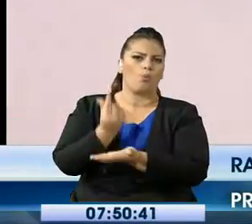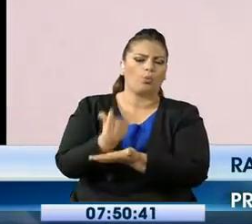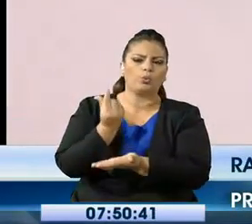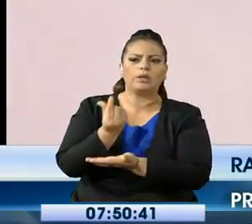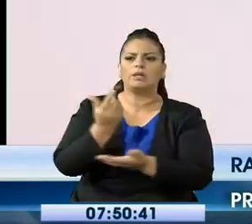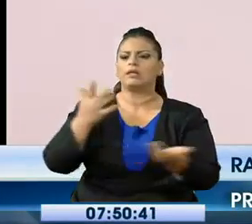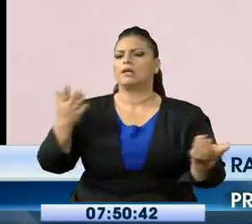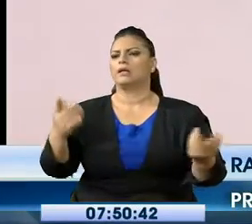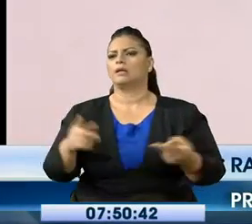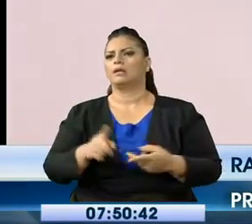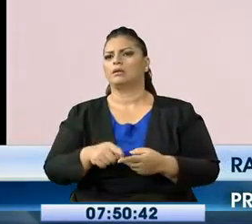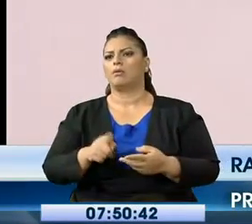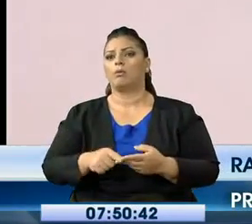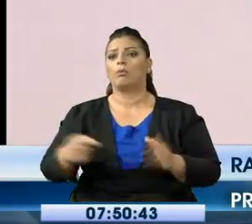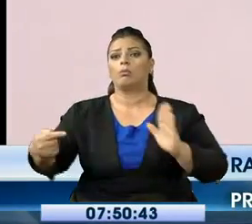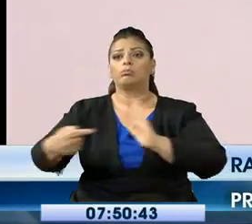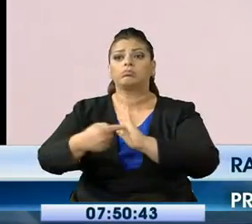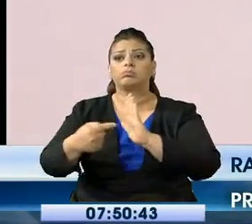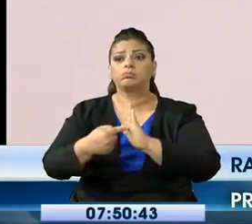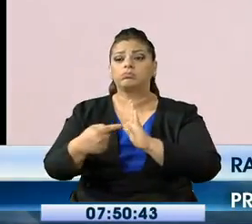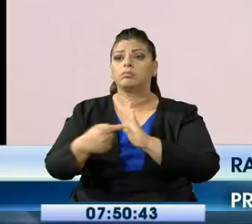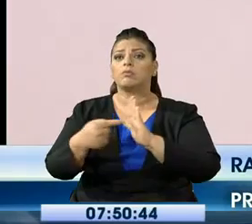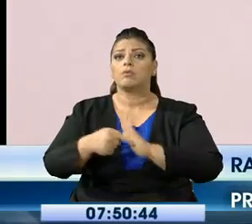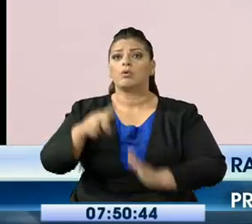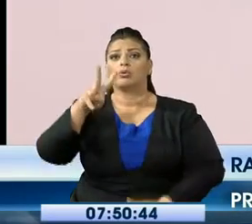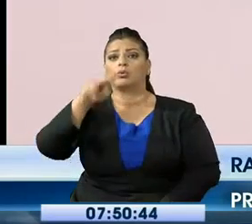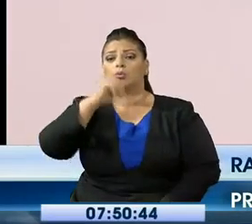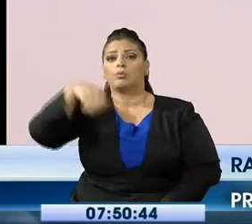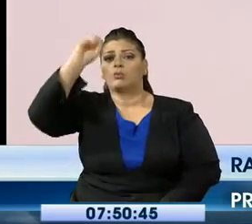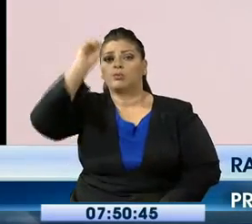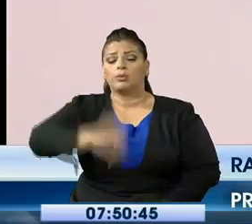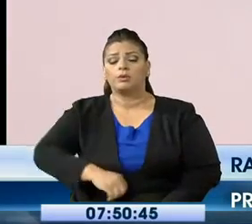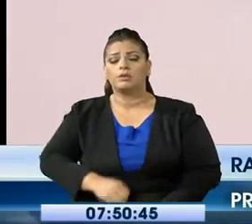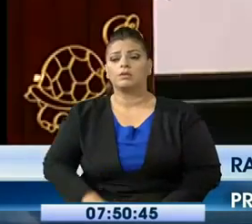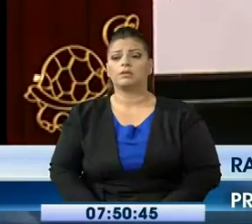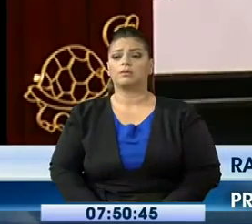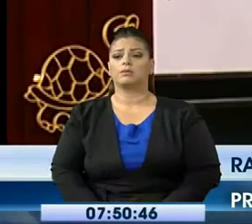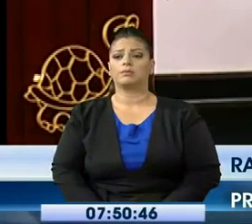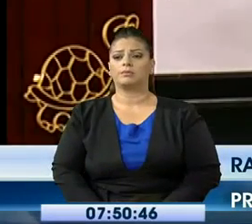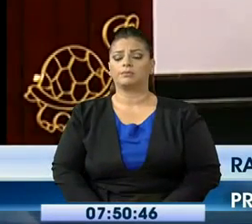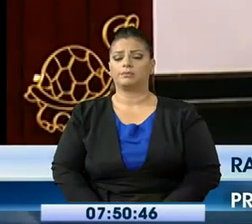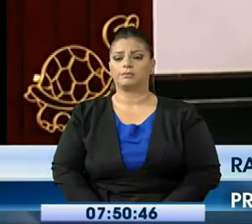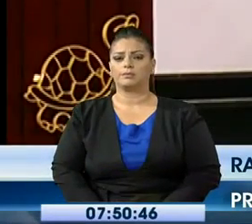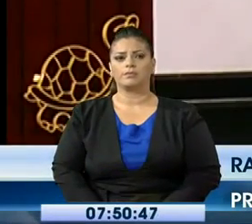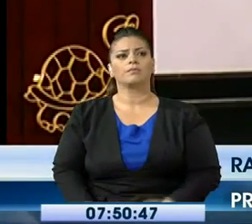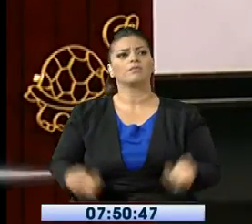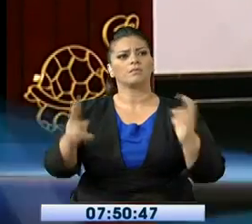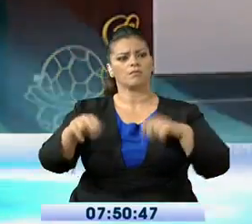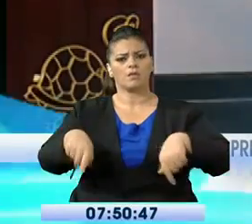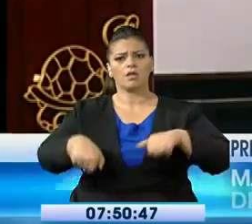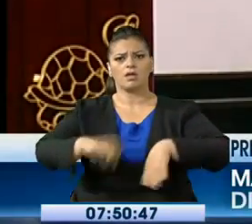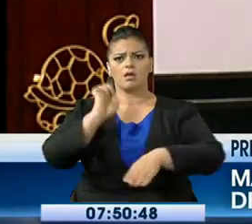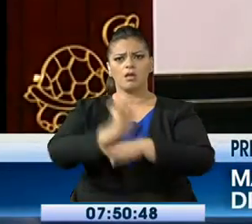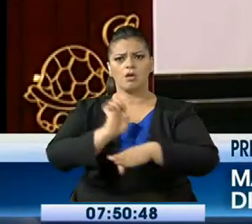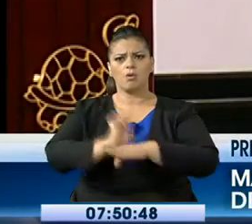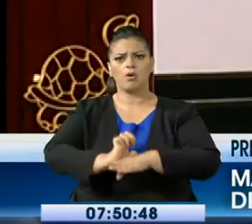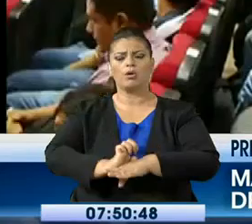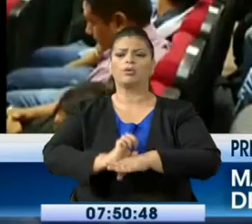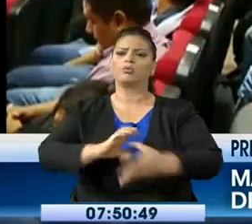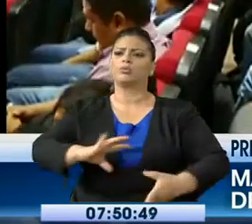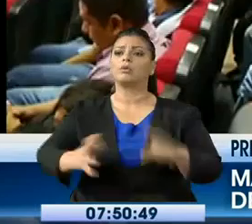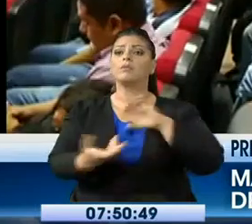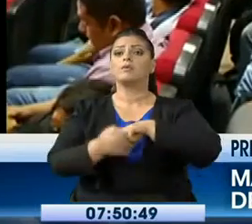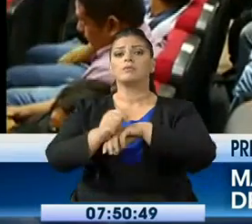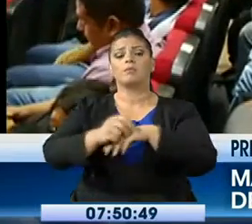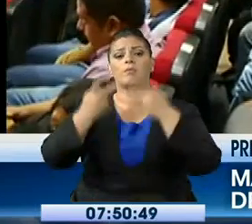aumento del IVA 2 puntos y donación de un día de sueldo por una sola vez. Defendió la inversión pública como un instrumento